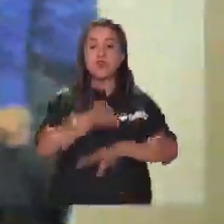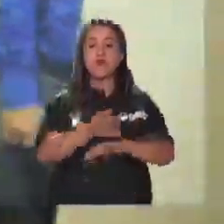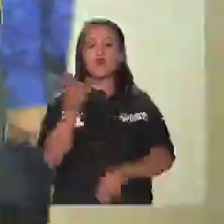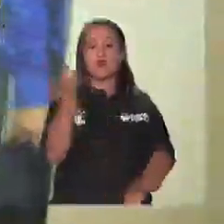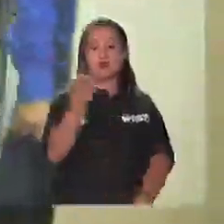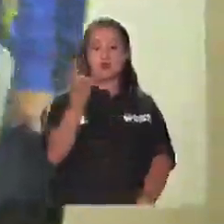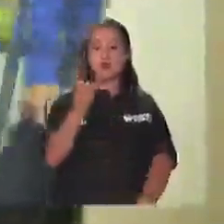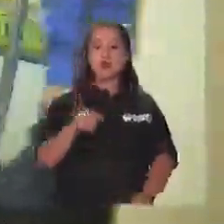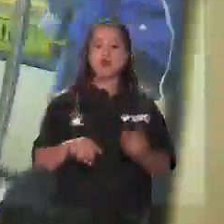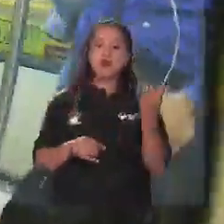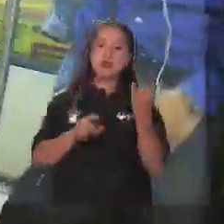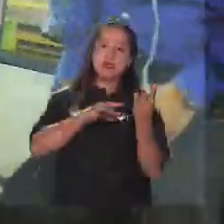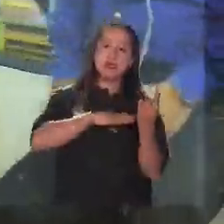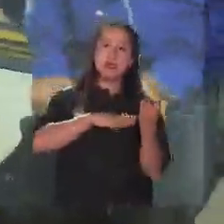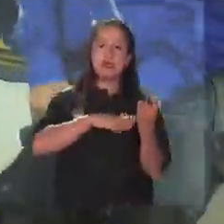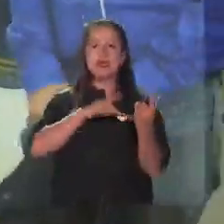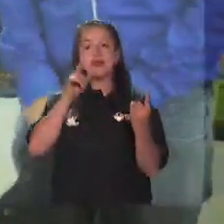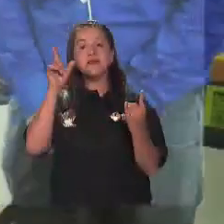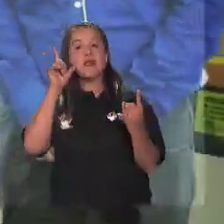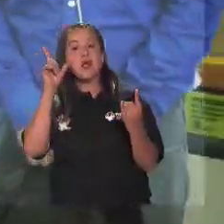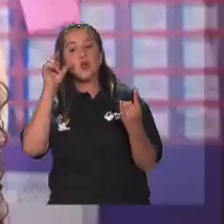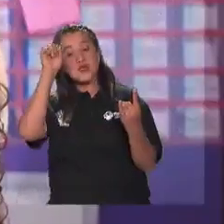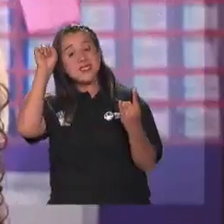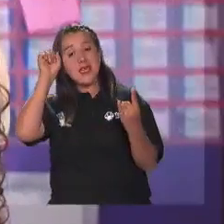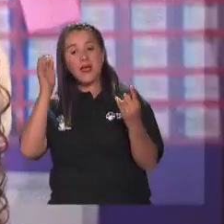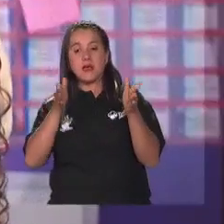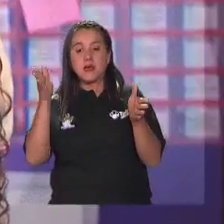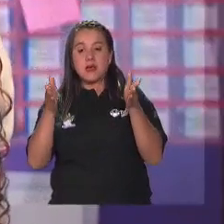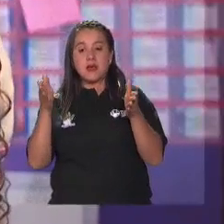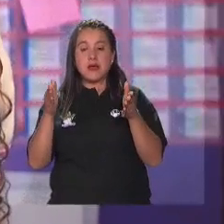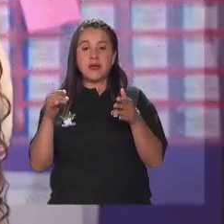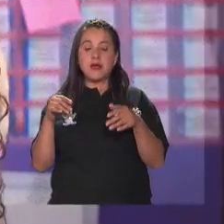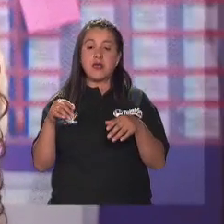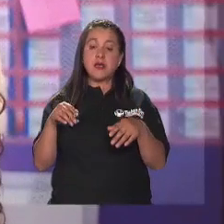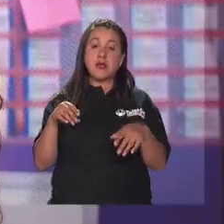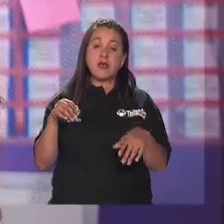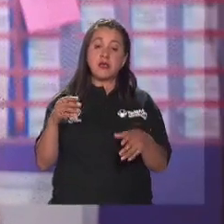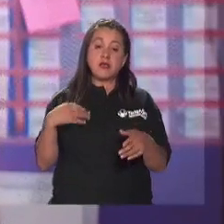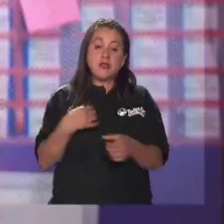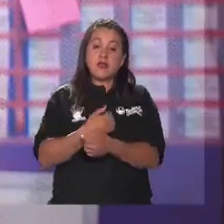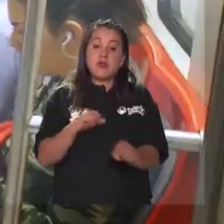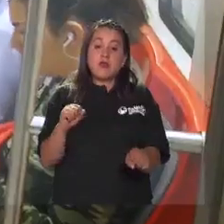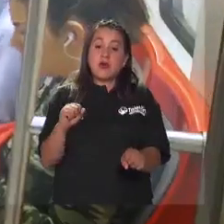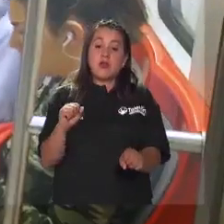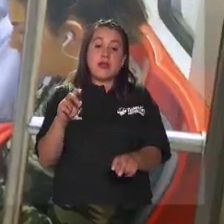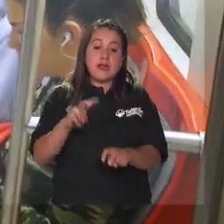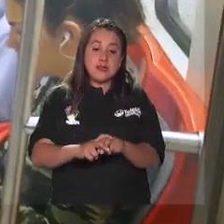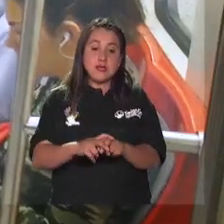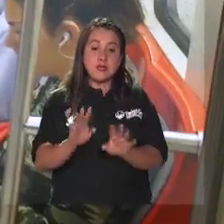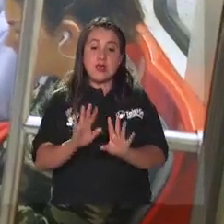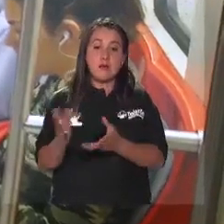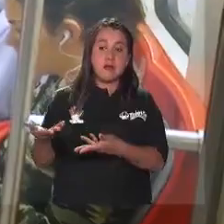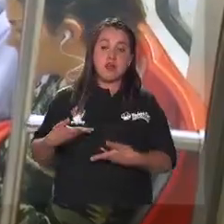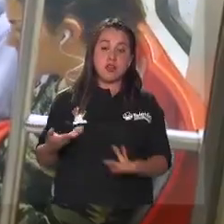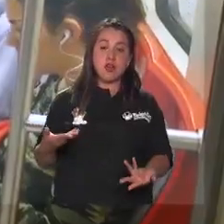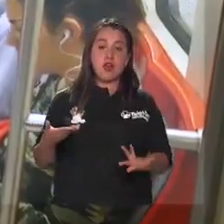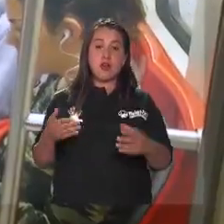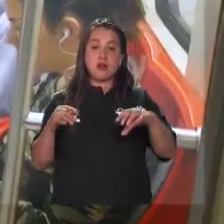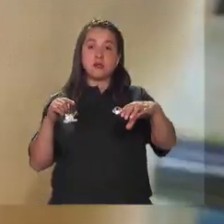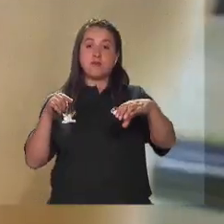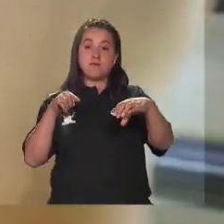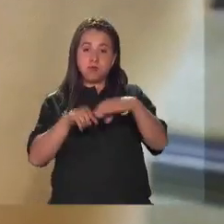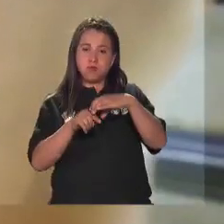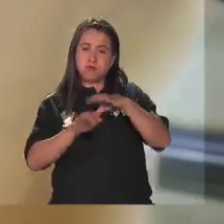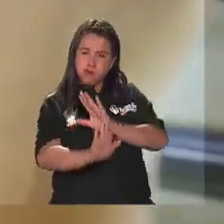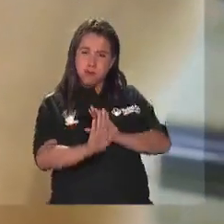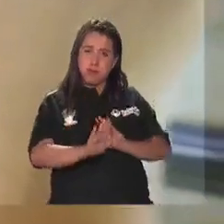la estación de Universidad de Chile y Santa Lucía. El metro frenó en seco y como yo no pedí el asiento y nadie me lo dio, me caí